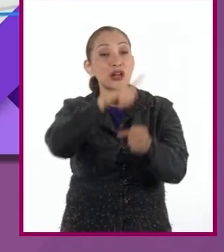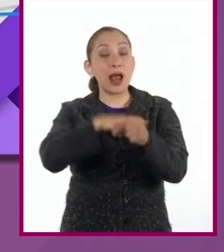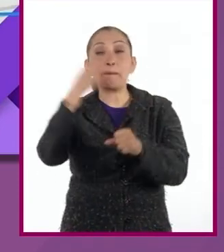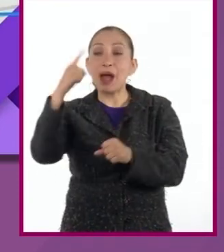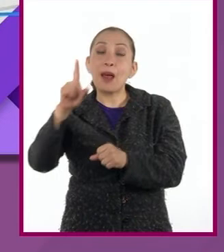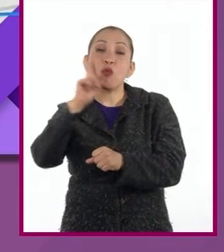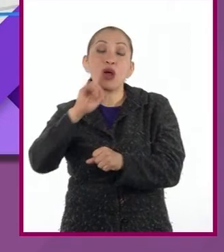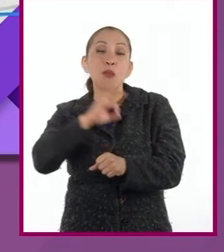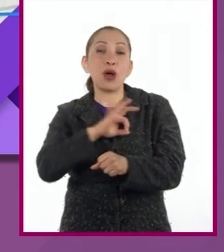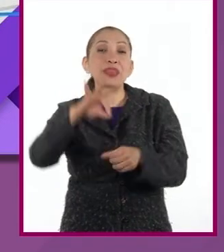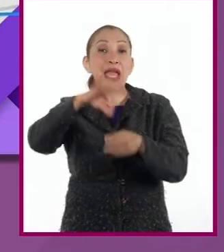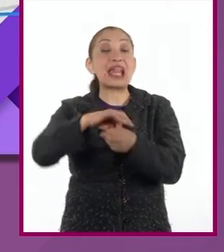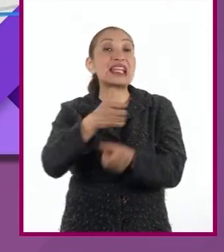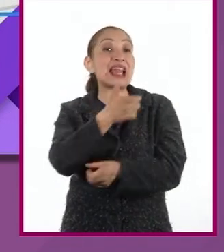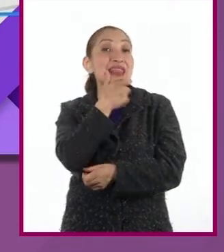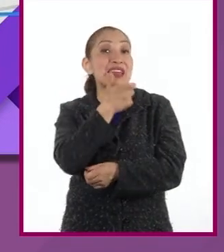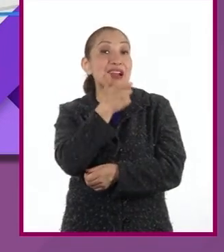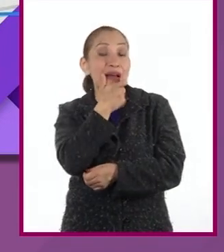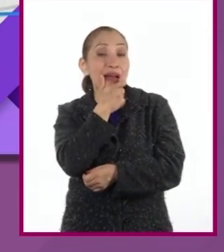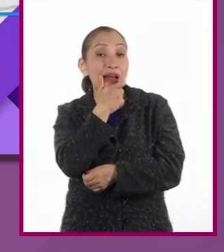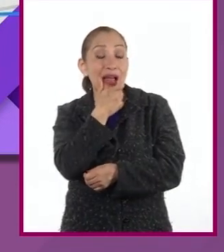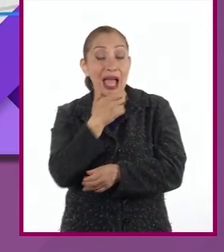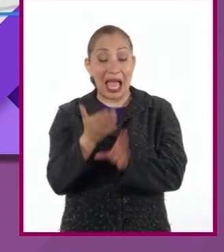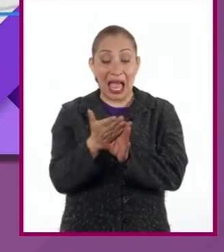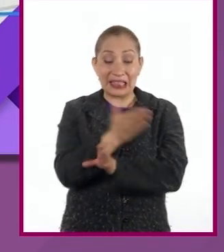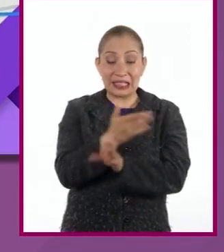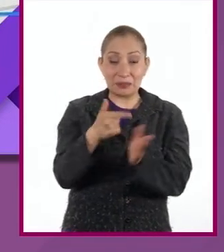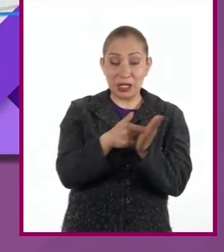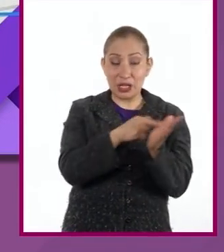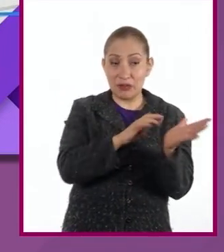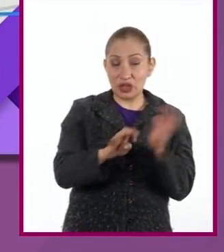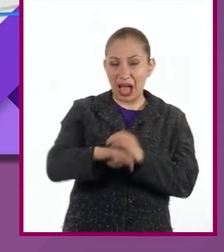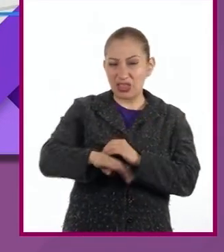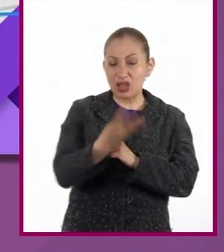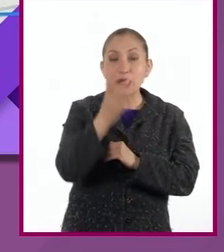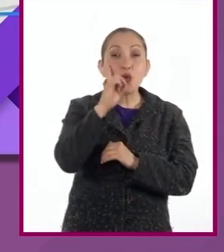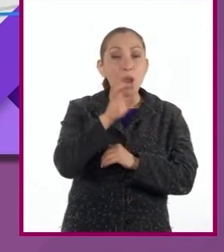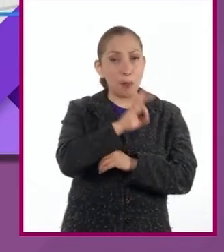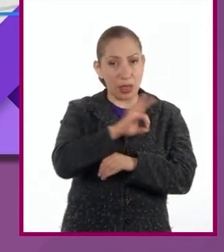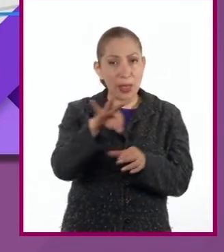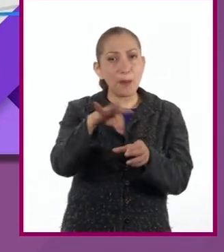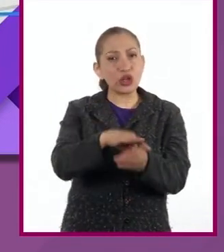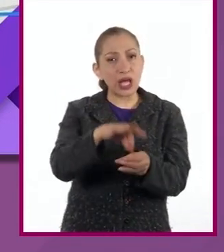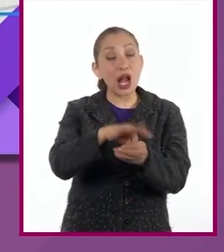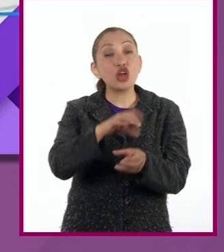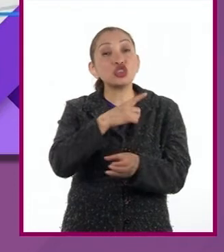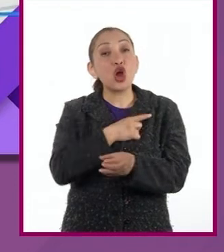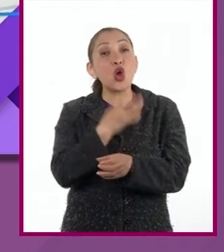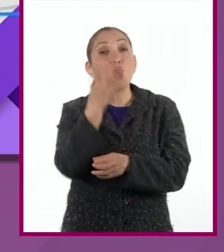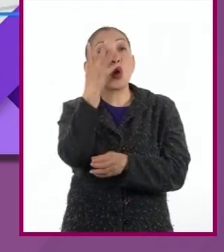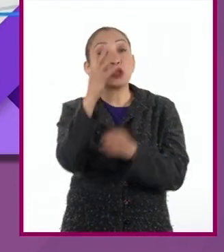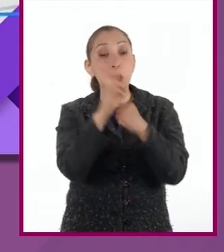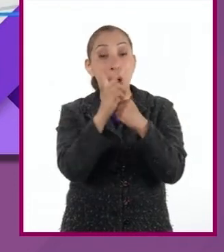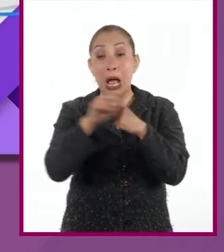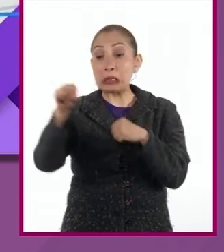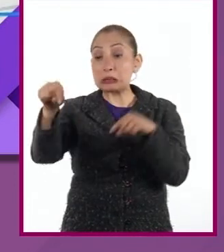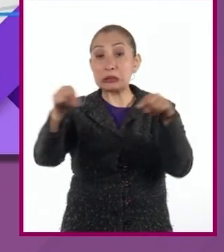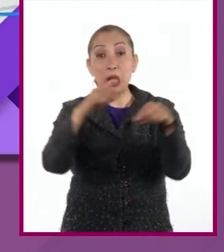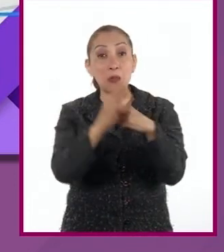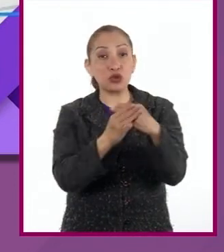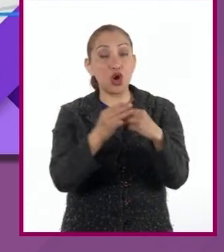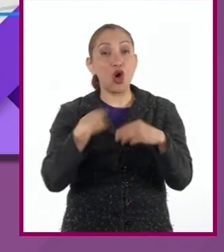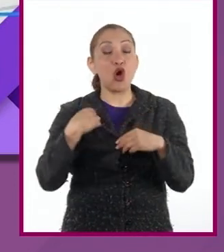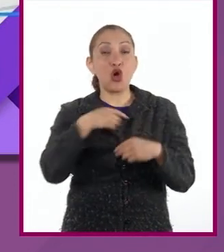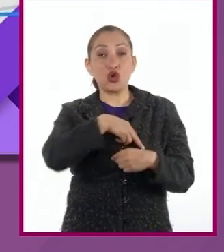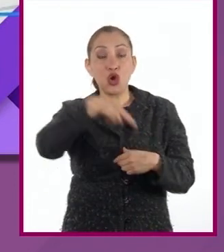de la Mujer en Inglaterra. Antes de 1914, las mujeres podían votar solo en 4 países del mundo: